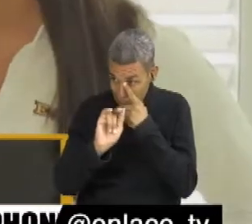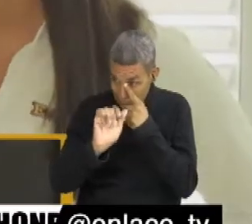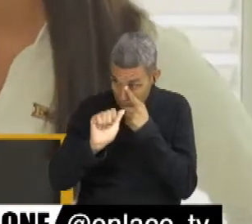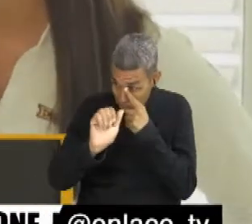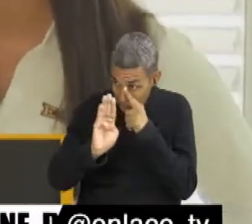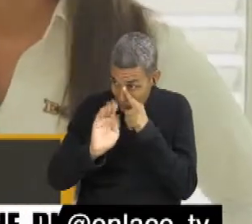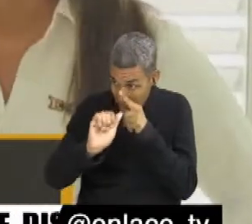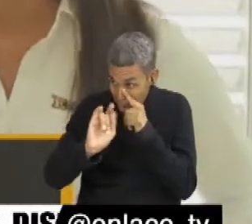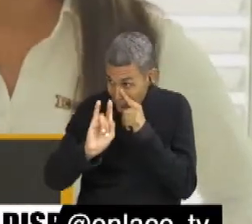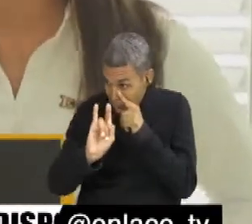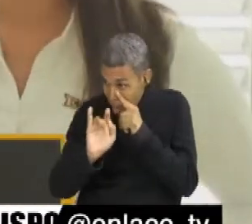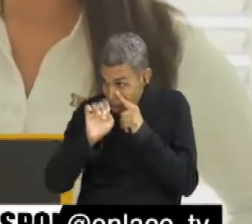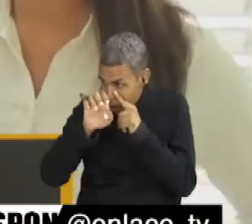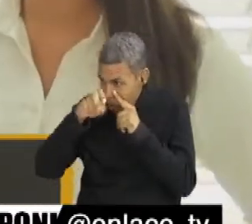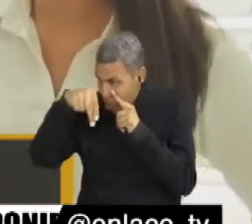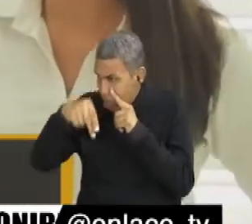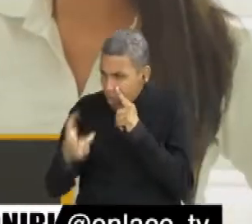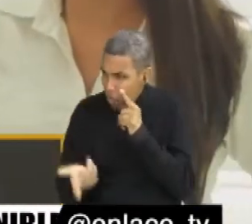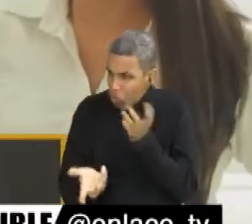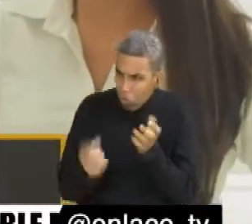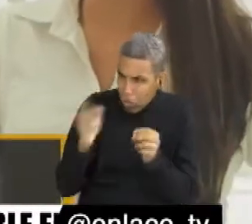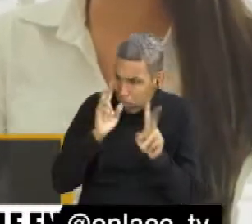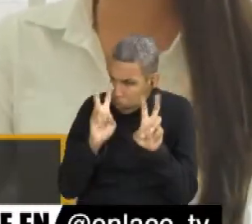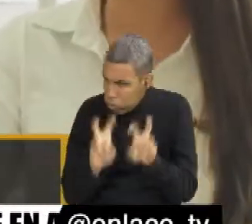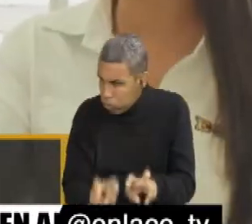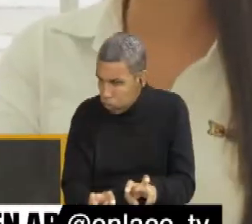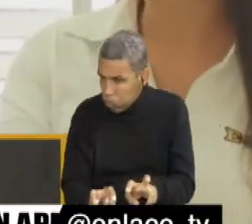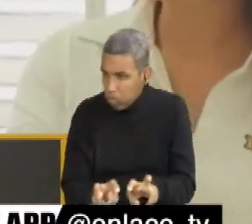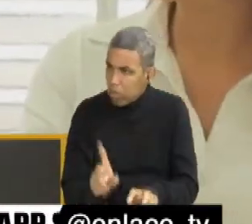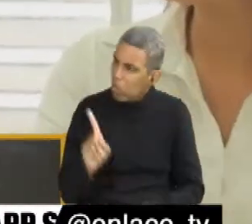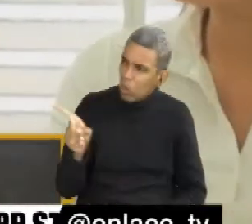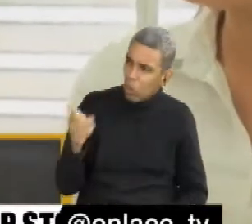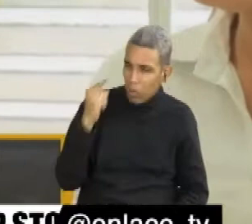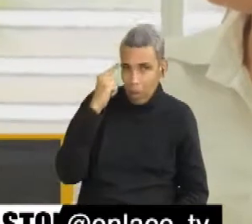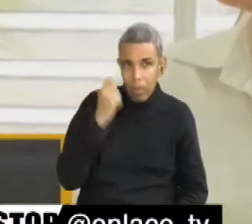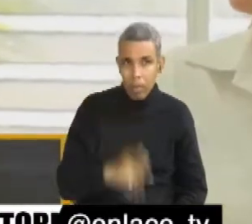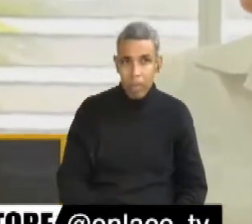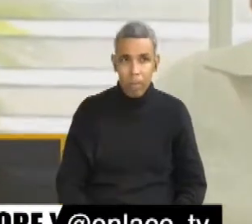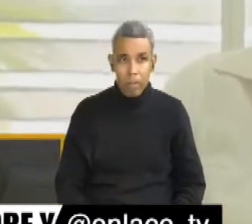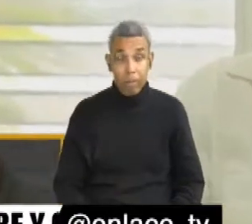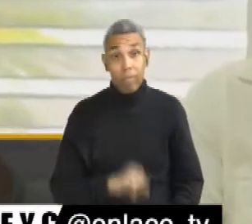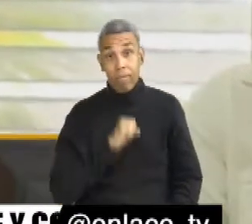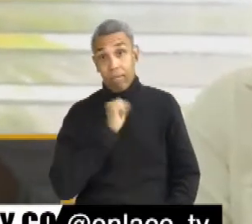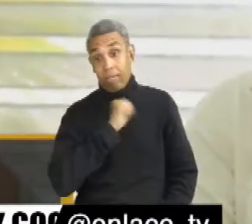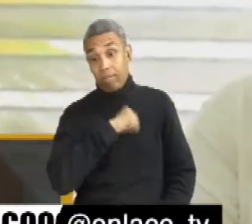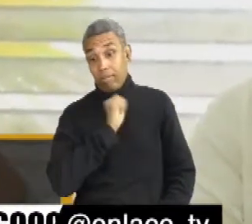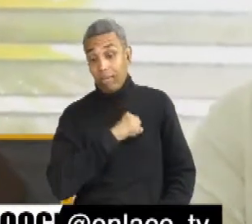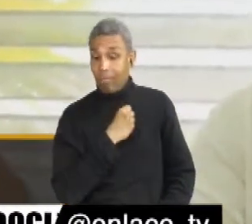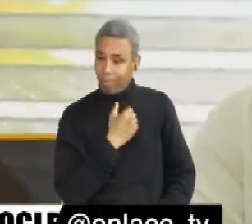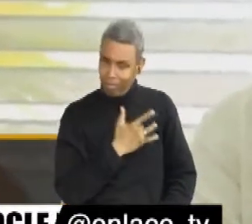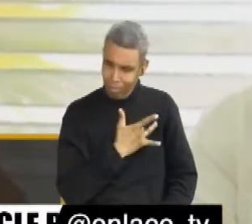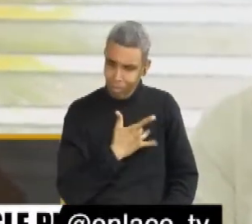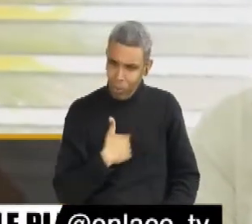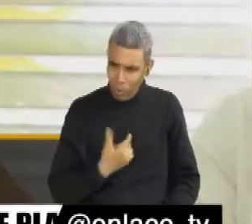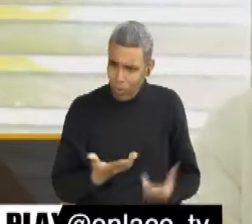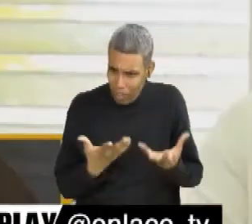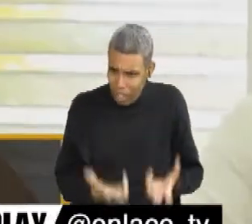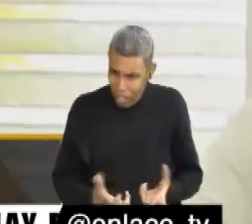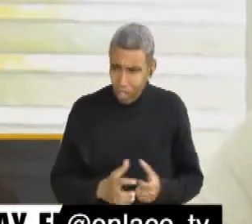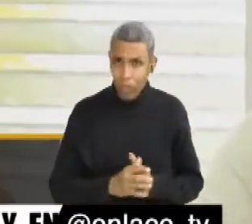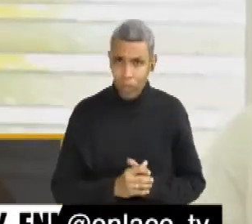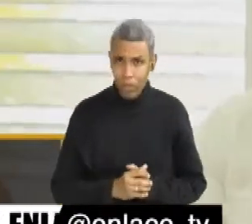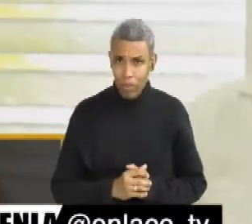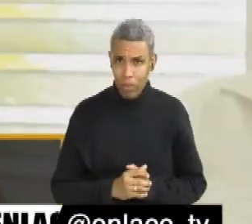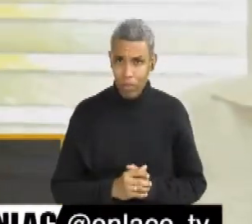Bienvenido a Enlace Noticias. ¿Y qué decir al respecto? No, primero muy complacido porque esa es una petición y un deseo nuestro. Incluso cuando se hizo